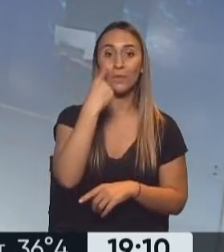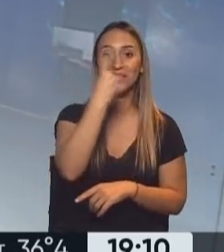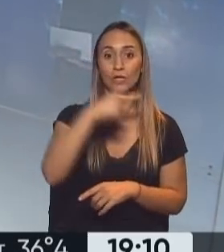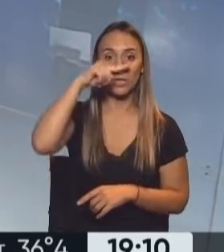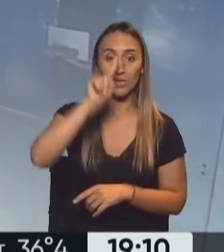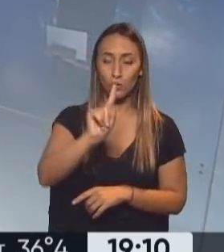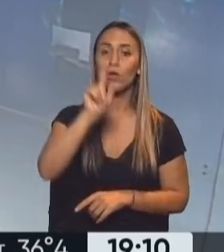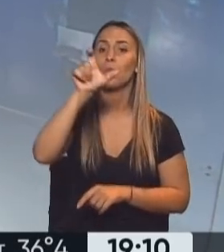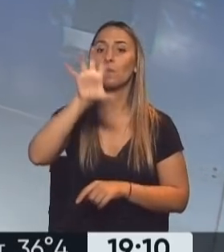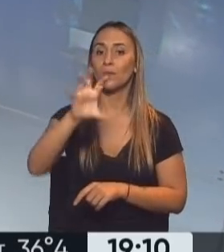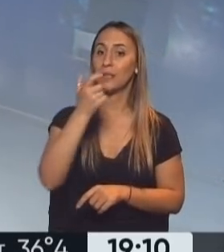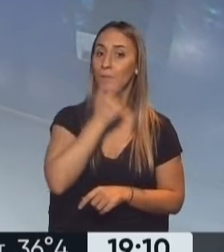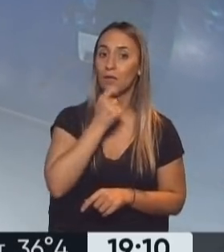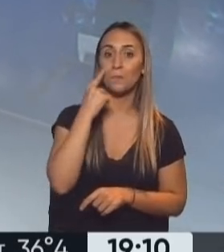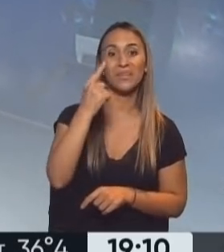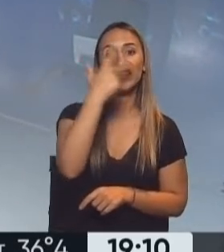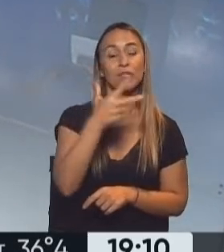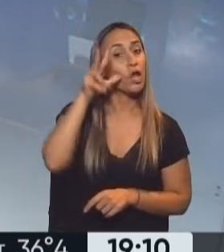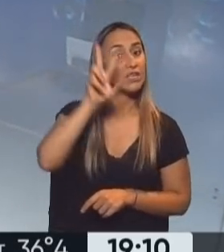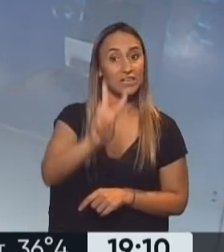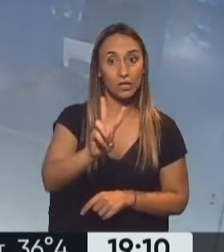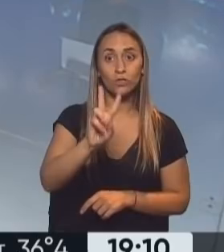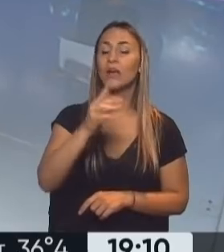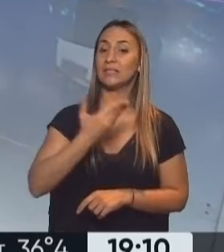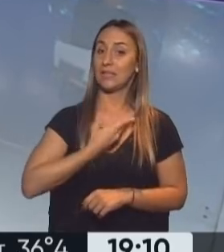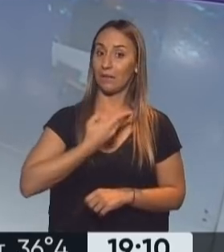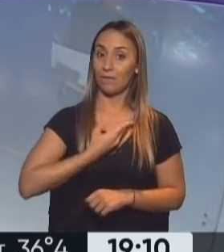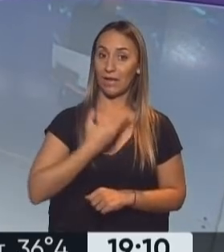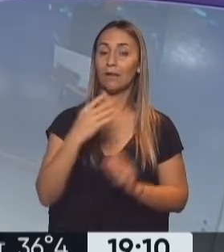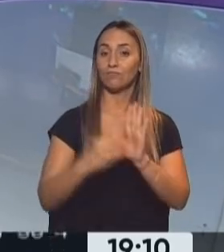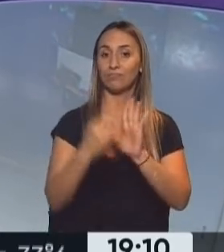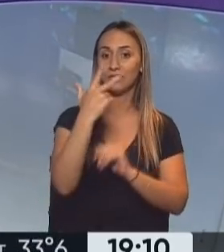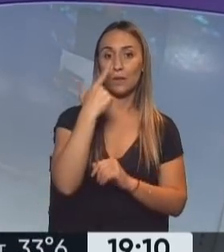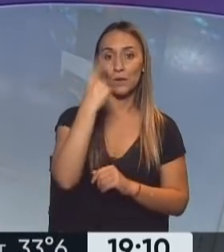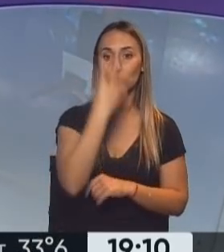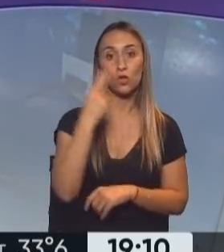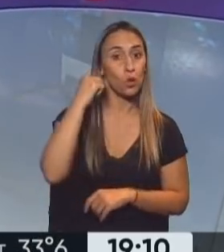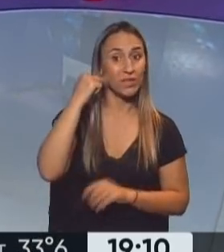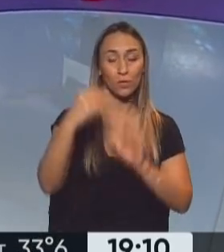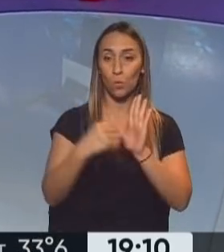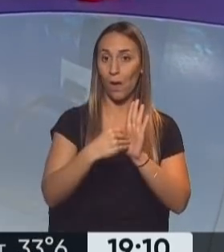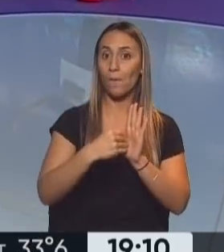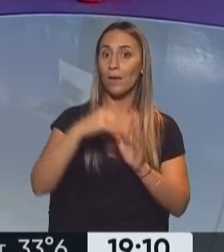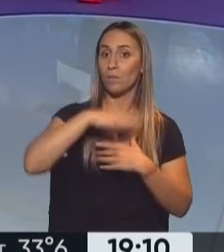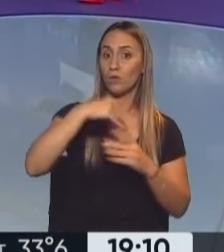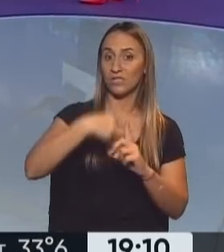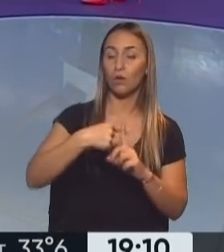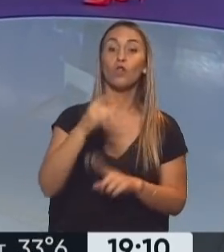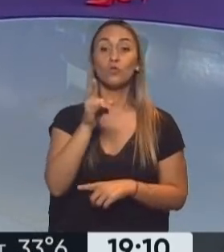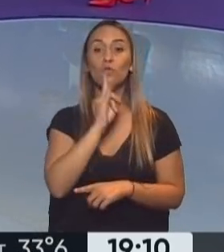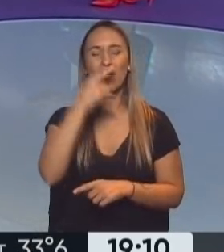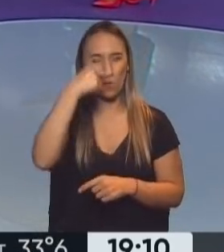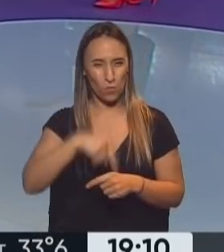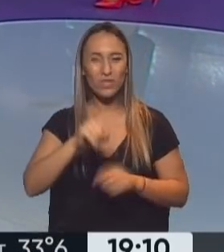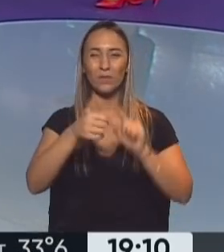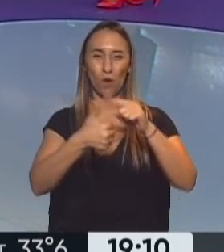de Mendoza 1.382. En tanto, Santa Fe registró 3.499 y Tucumán cierra esta tanda